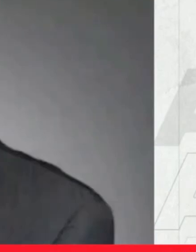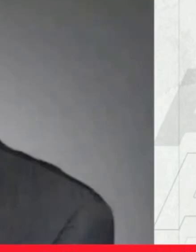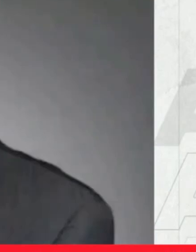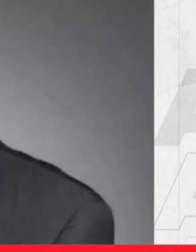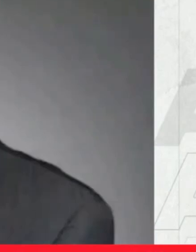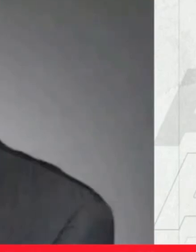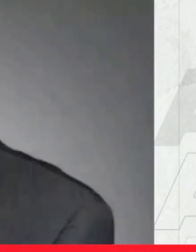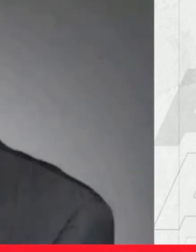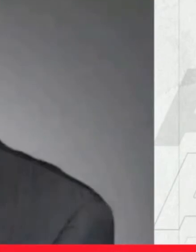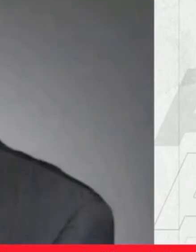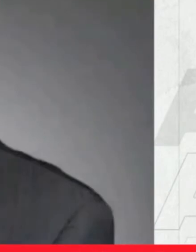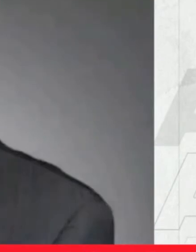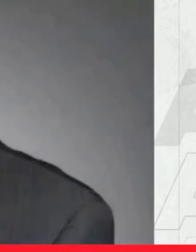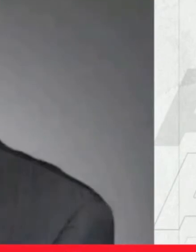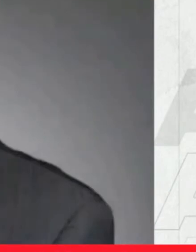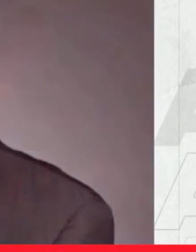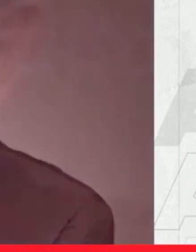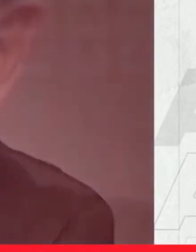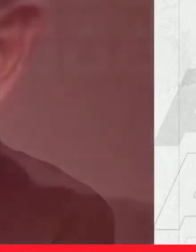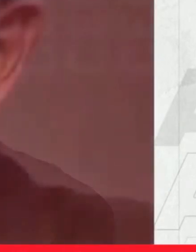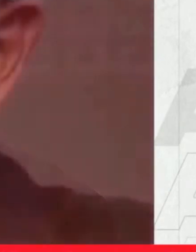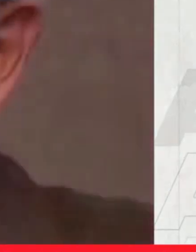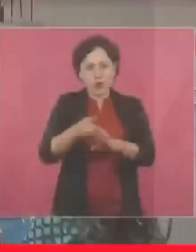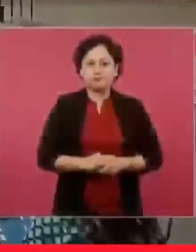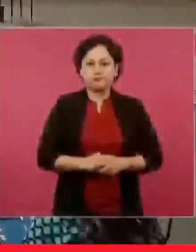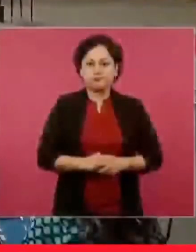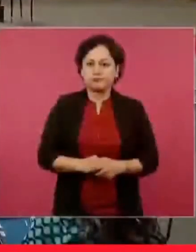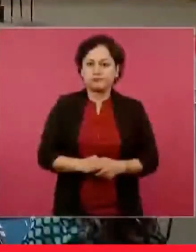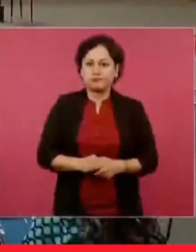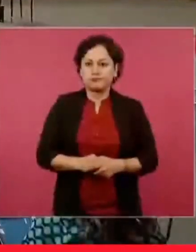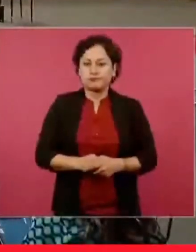tiempo de la democracia, de 2000 para acá.